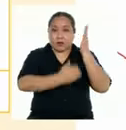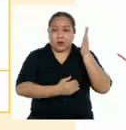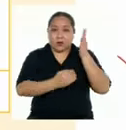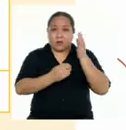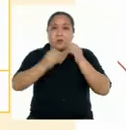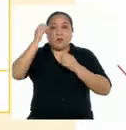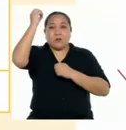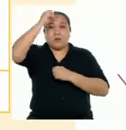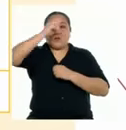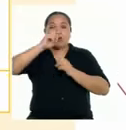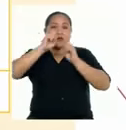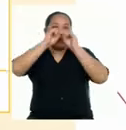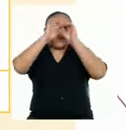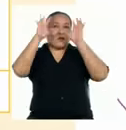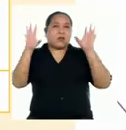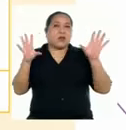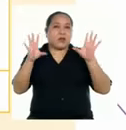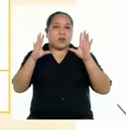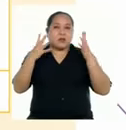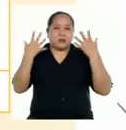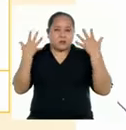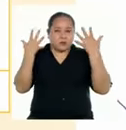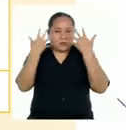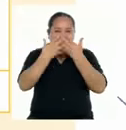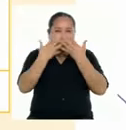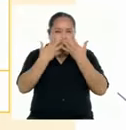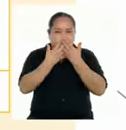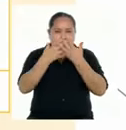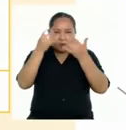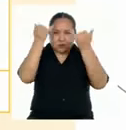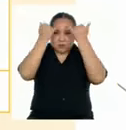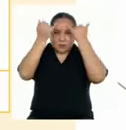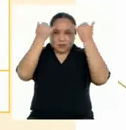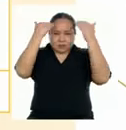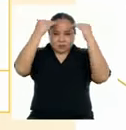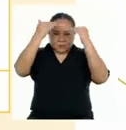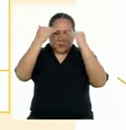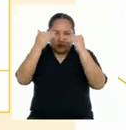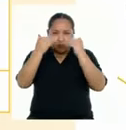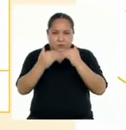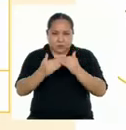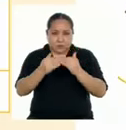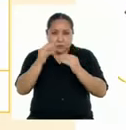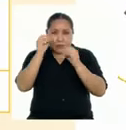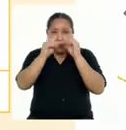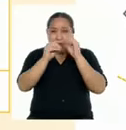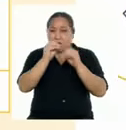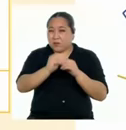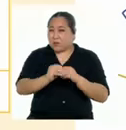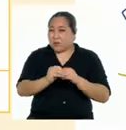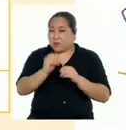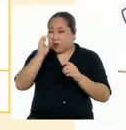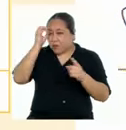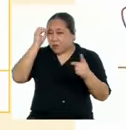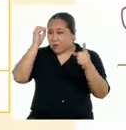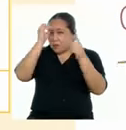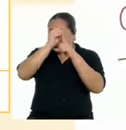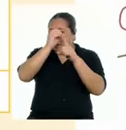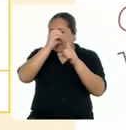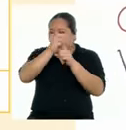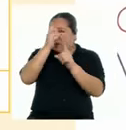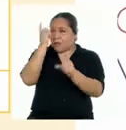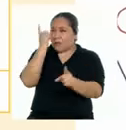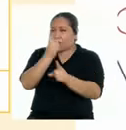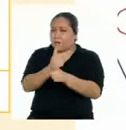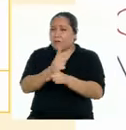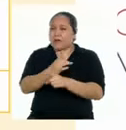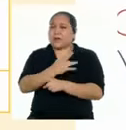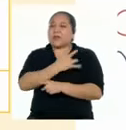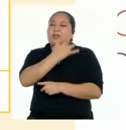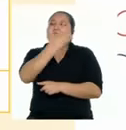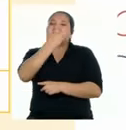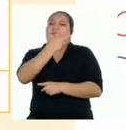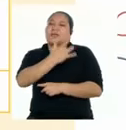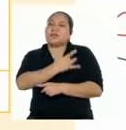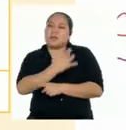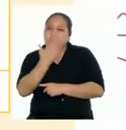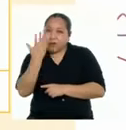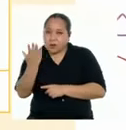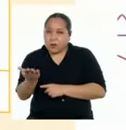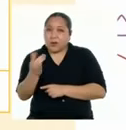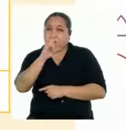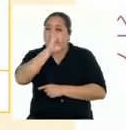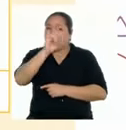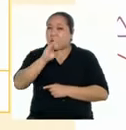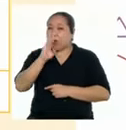son claras, coherentes y cohesionadas y proponen una acción concreta para sensibilizar sobre el uso